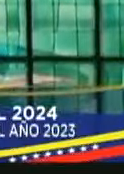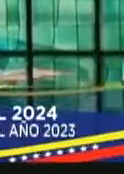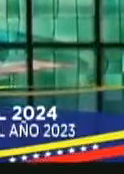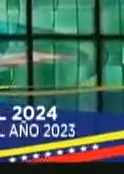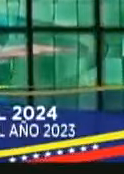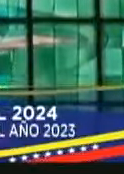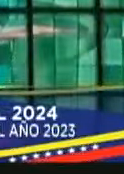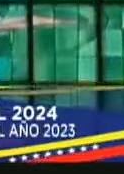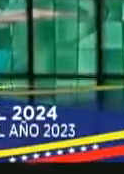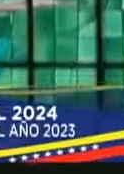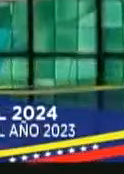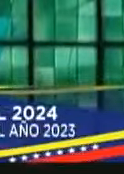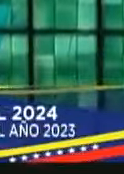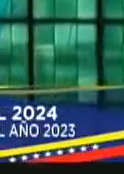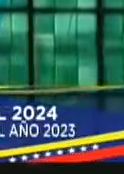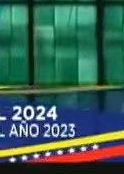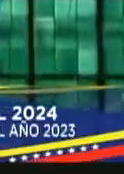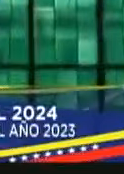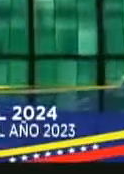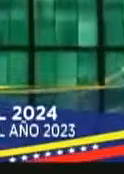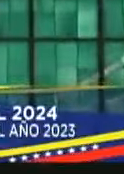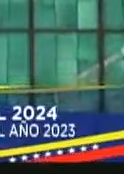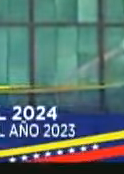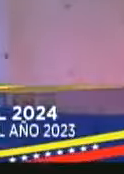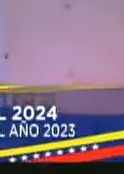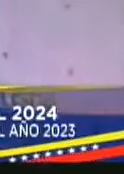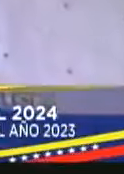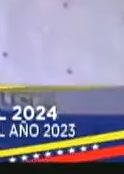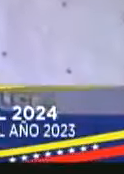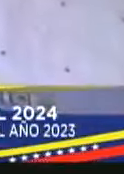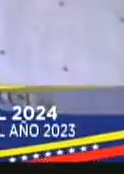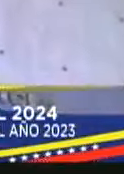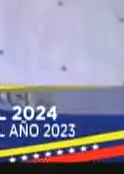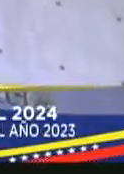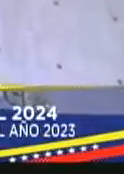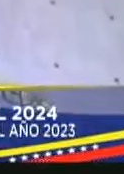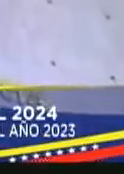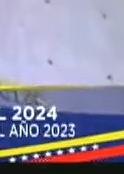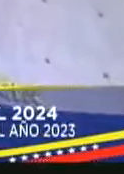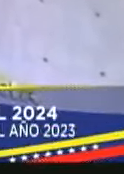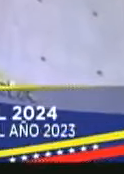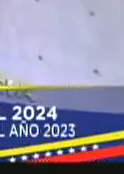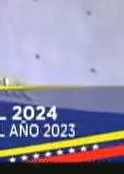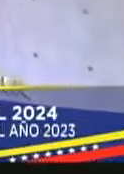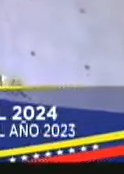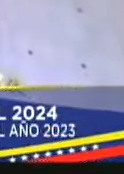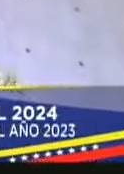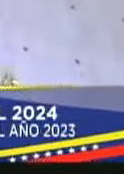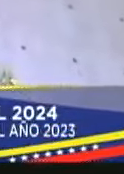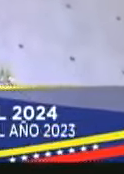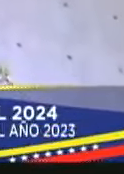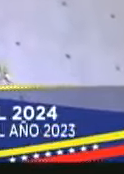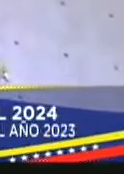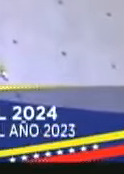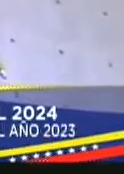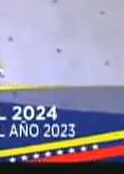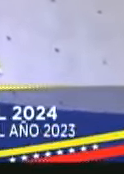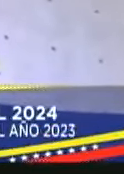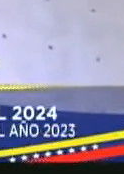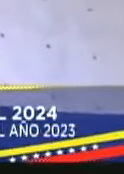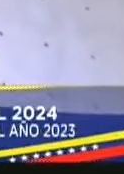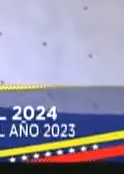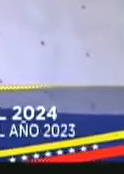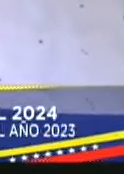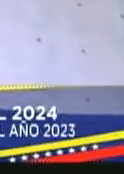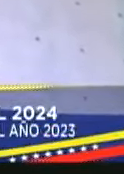que se habían aprobado la ampliación de las competencias de tribunales penales en todo el país para poner en marcha la jurisdicción especialísima en el amparo a libertad